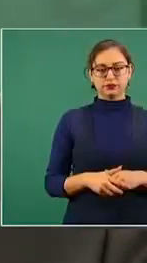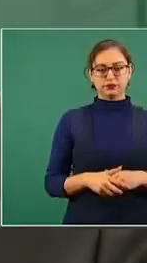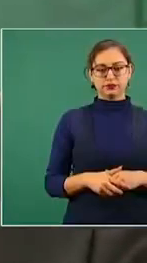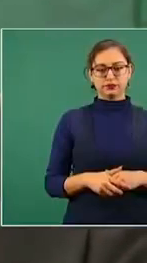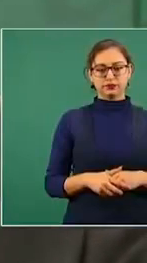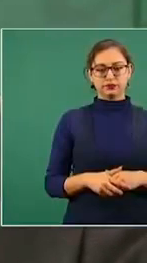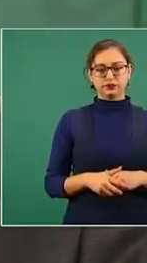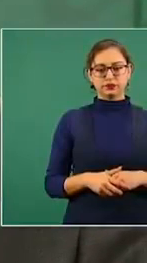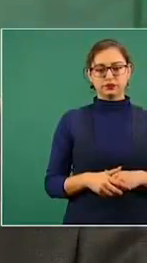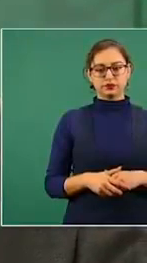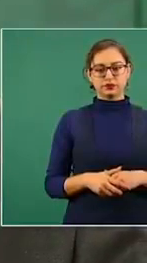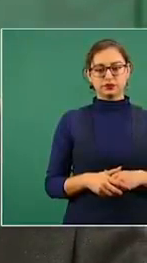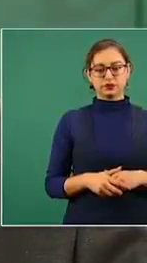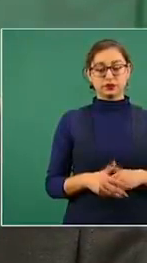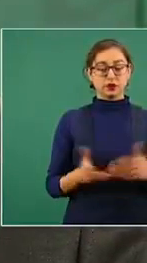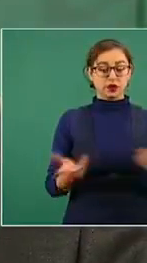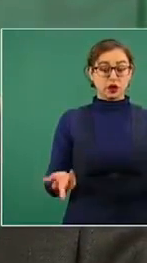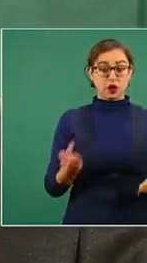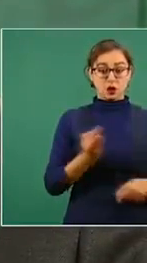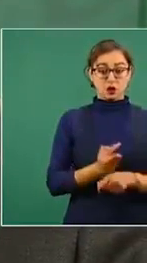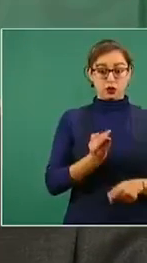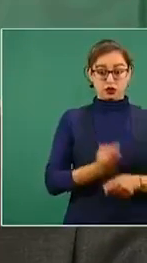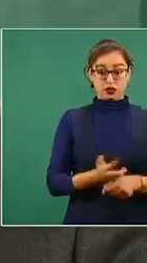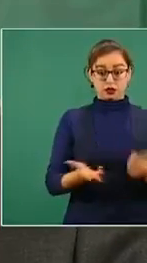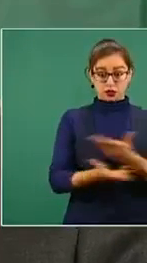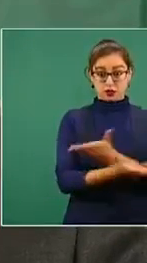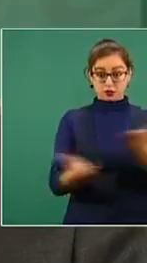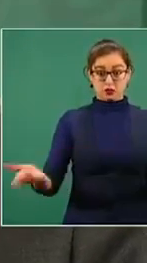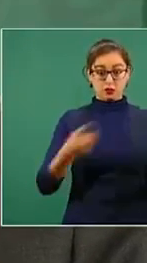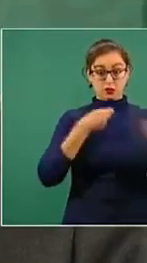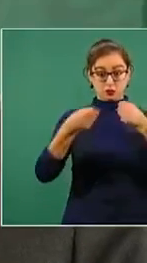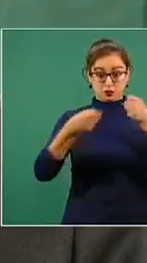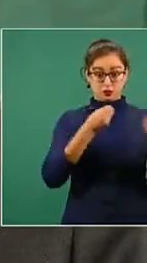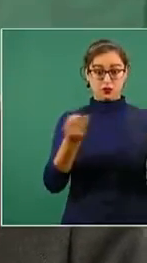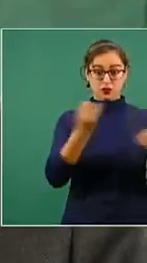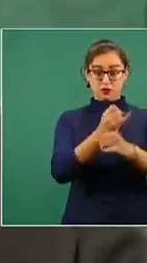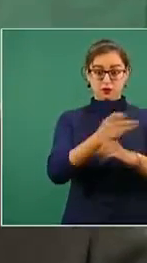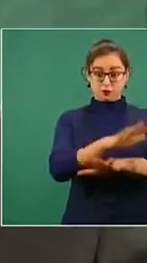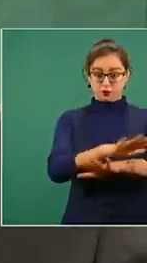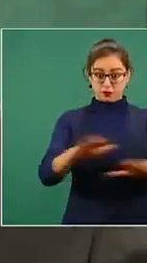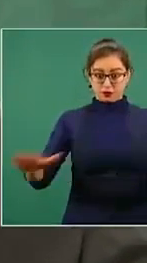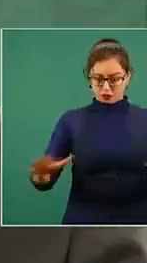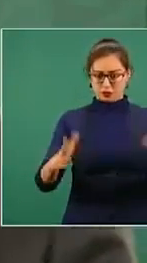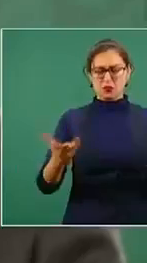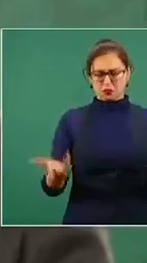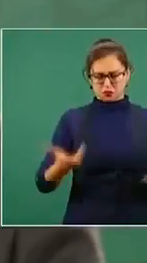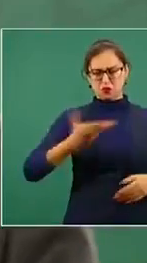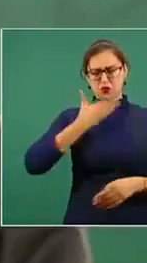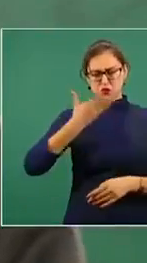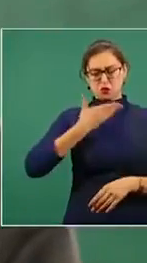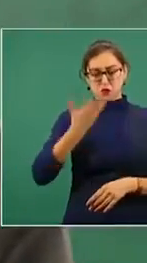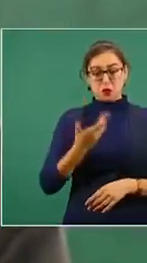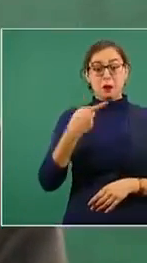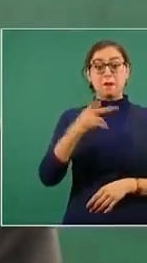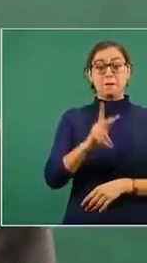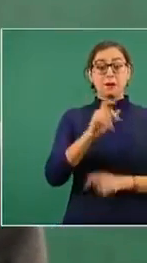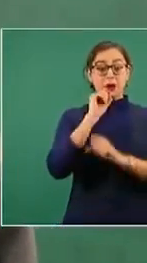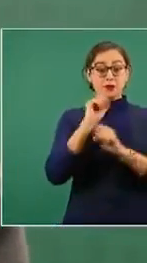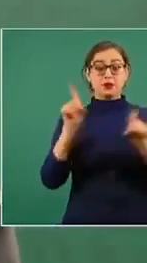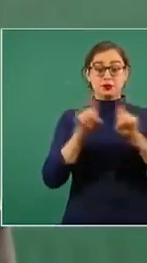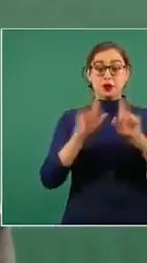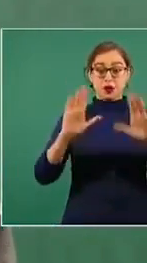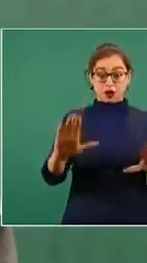matinales. Así las cosas, Josefina y José Ángel, ya habrá materia de análisis en las próximas semanas, pero por el momento les